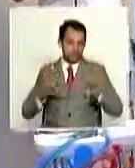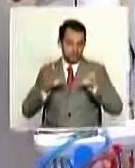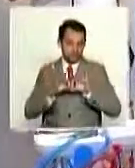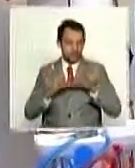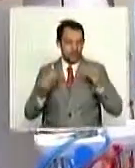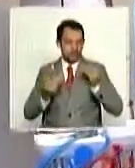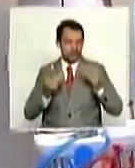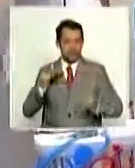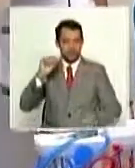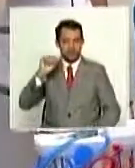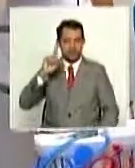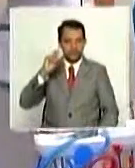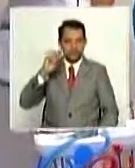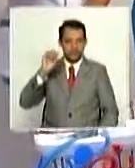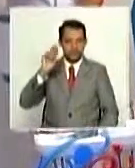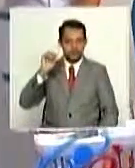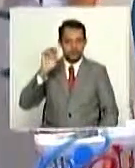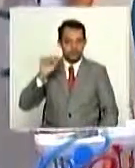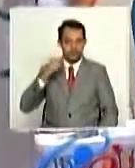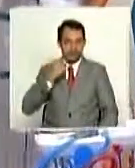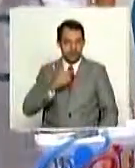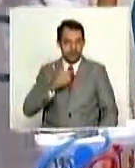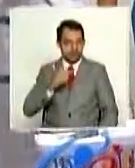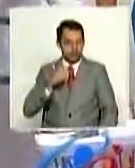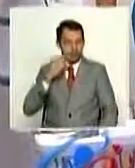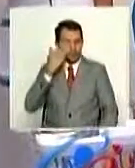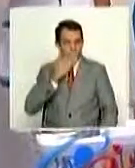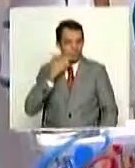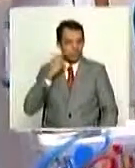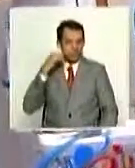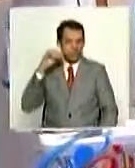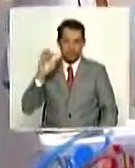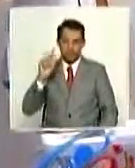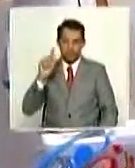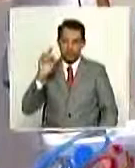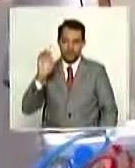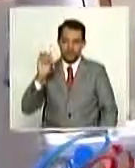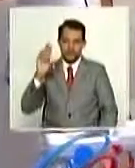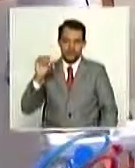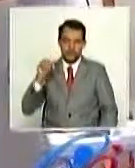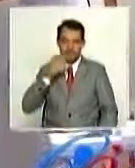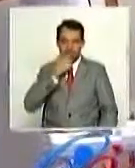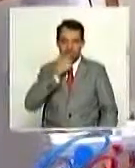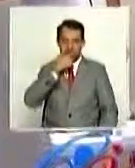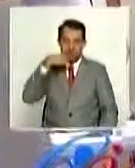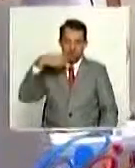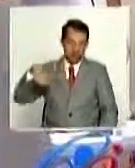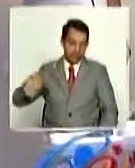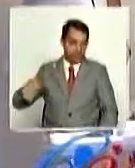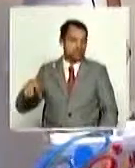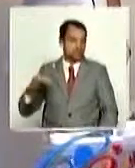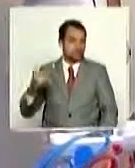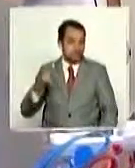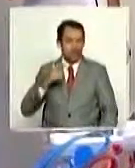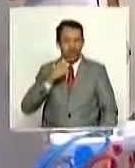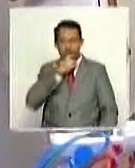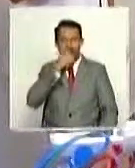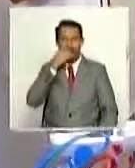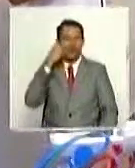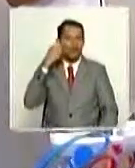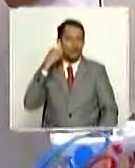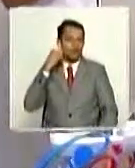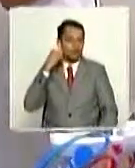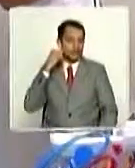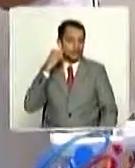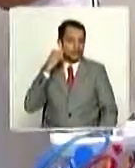Maya, sí, ustedes ven que el doctor Efraín retira la prótesis, uno puede ver las condiciones, el estado,